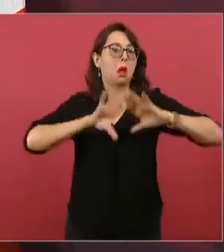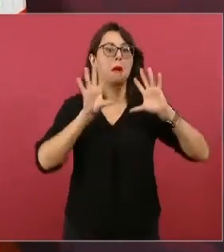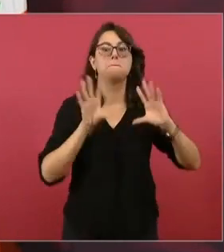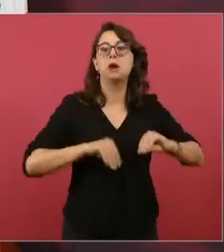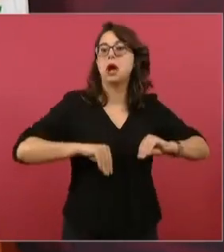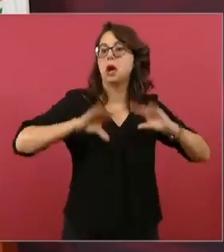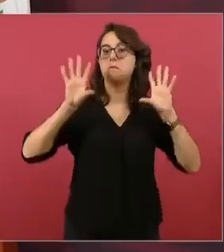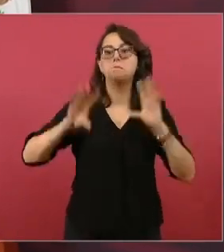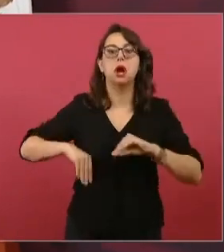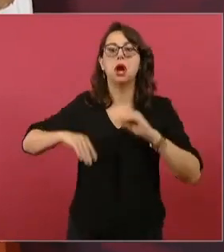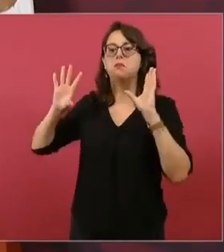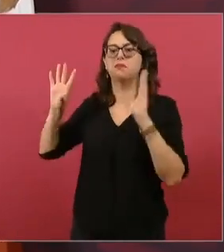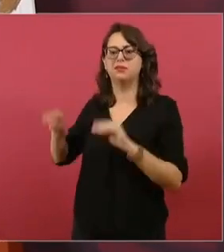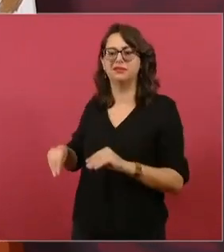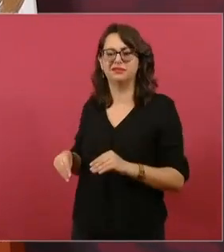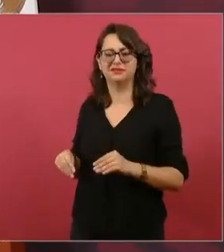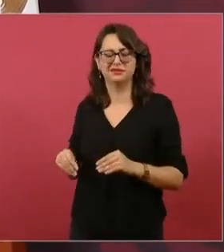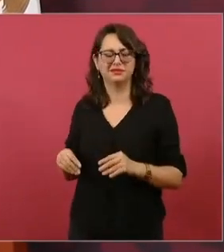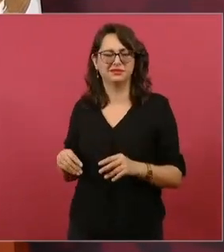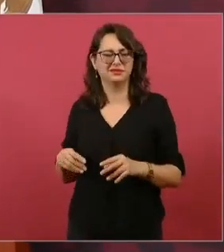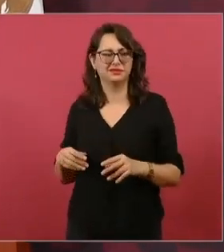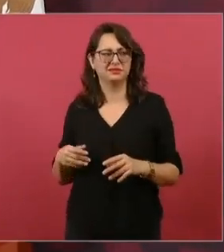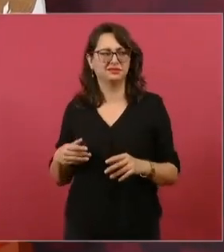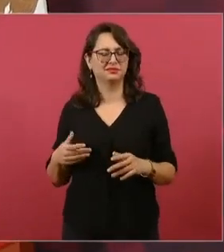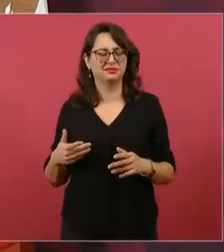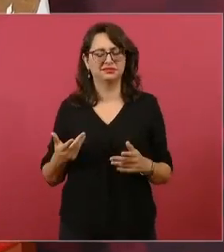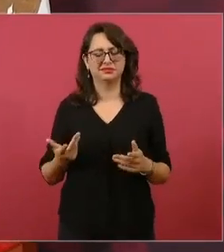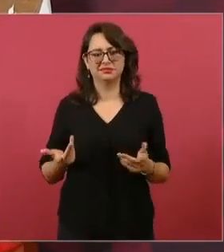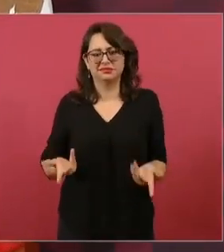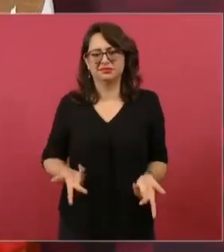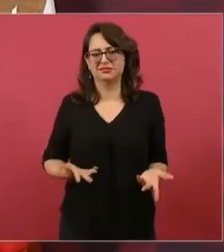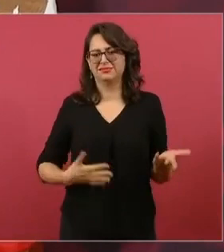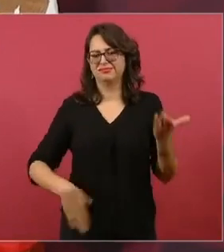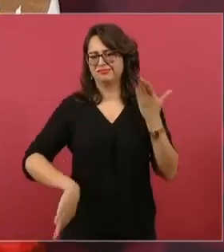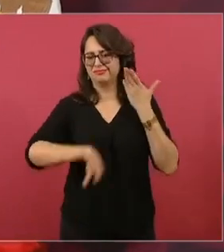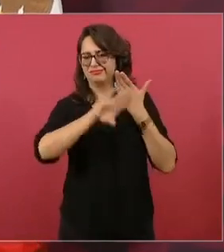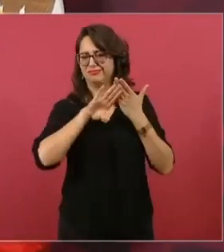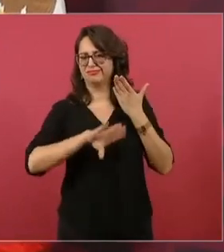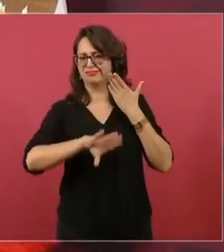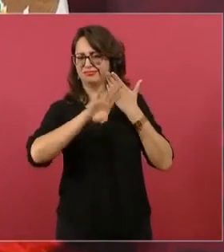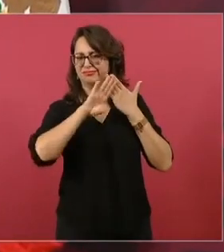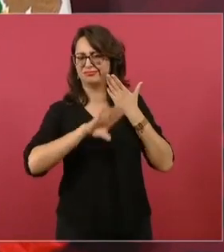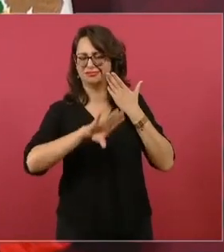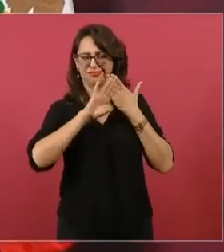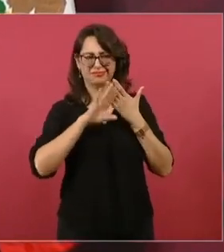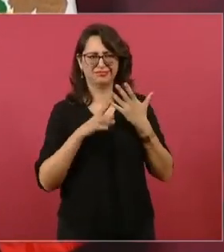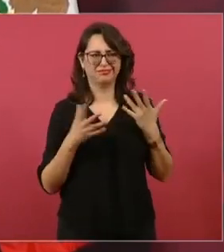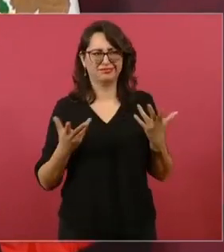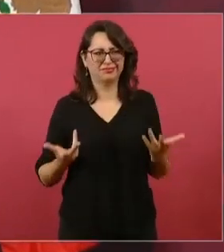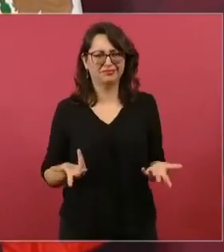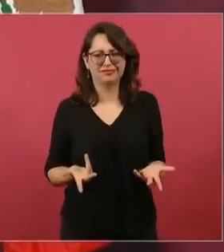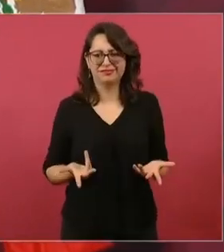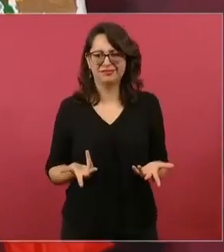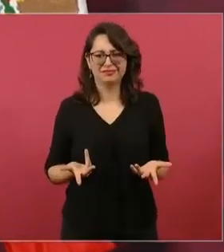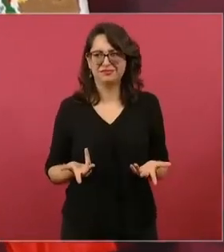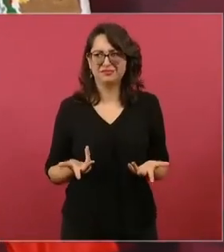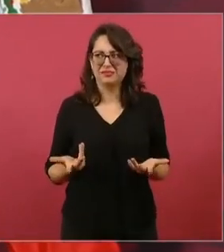Todo porque están enojados sus jefes o patrocinadores o